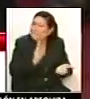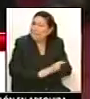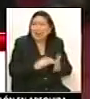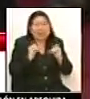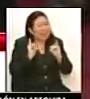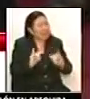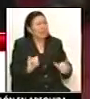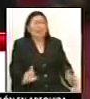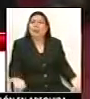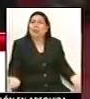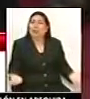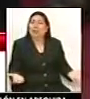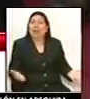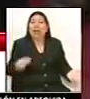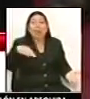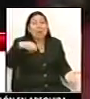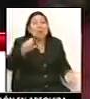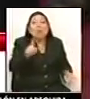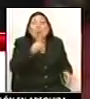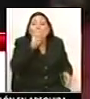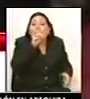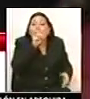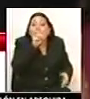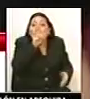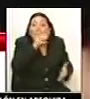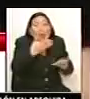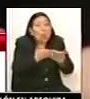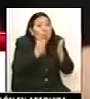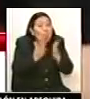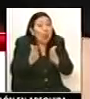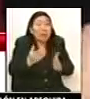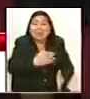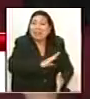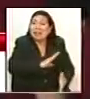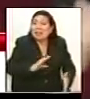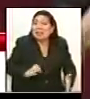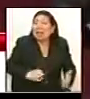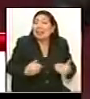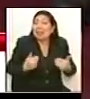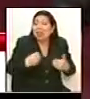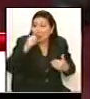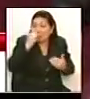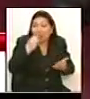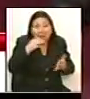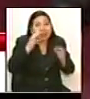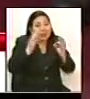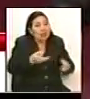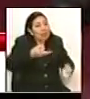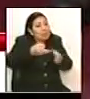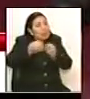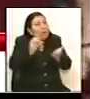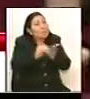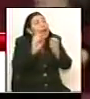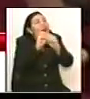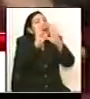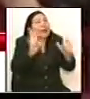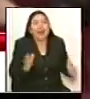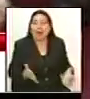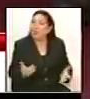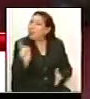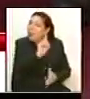propuesta. Por eso es que el MEF no lo opina. Por eso es que no hay ningún organismo del Estado que tenga una opinión técnica sobre esto. Porque es